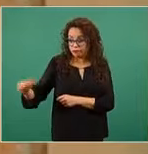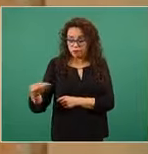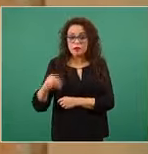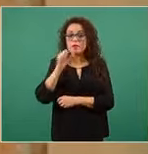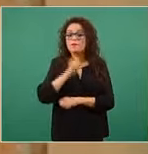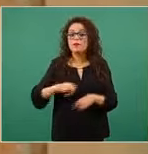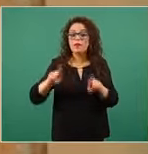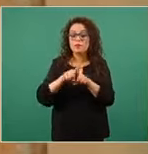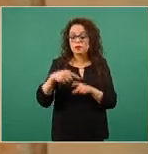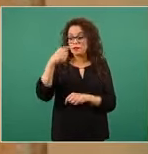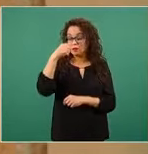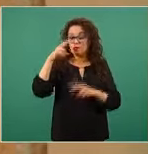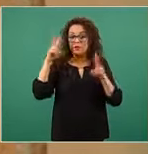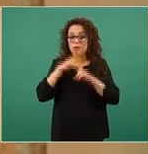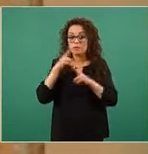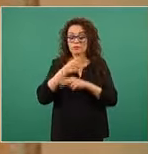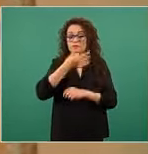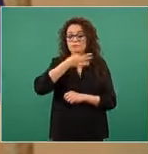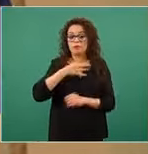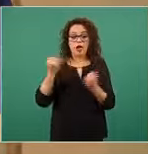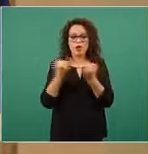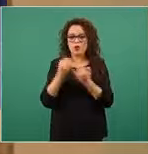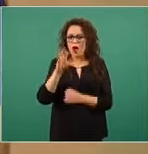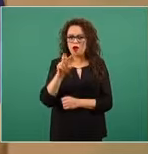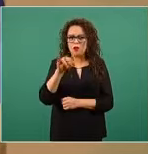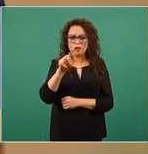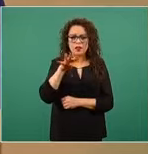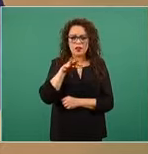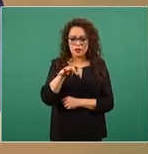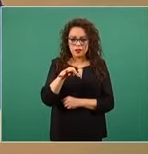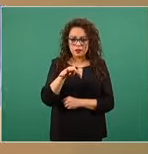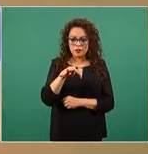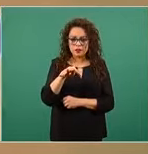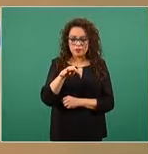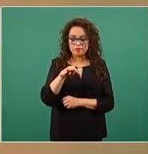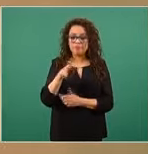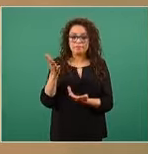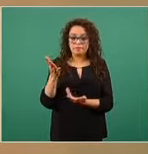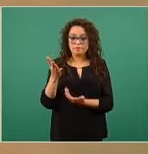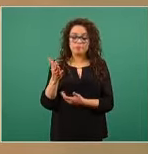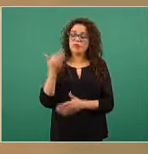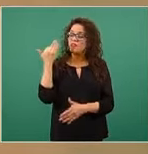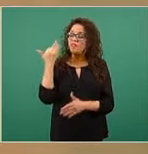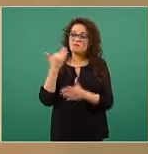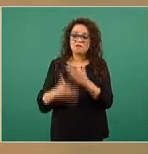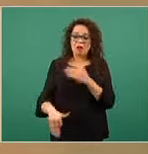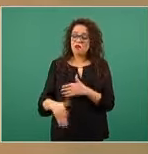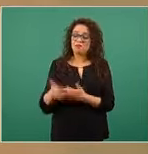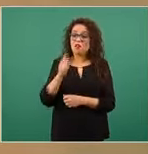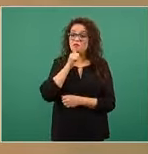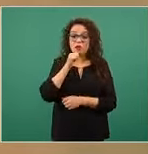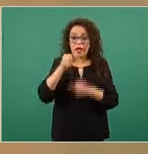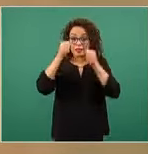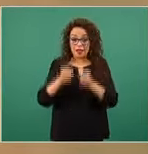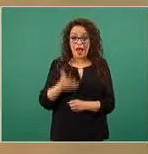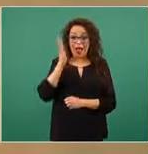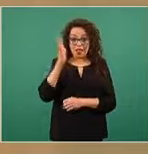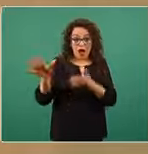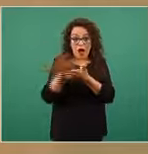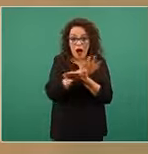que COVID-19, y es una enfermedad que está lejos de ser eliminada, desafortunadamente. Digo